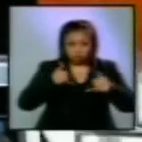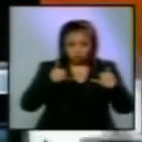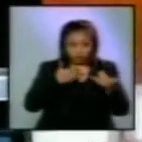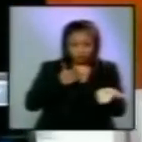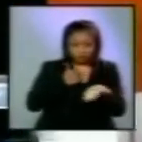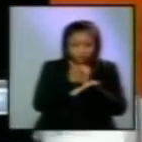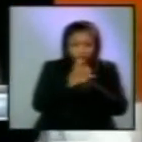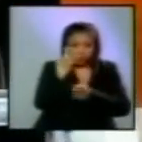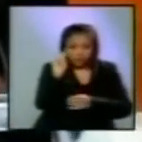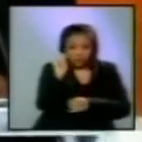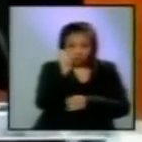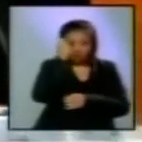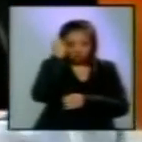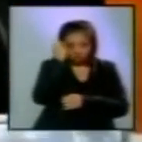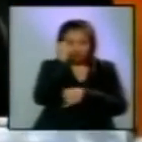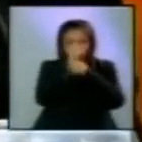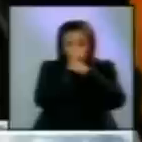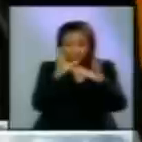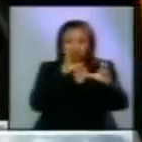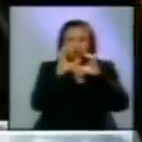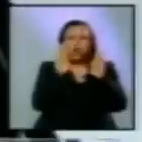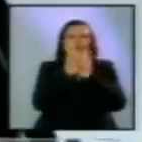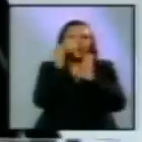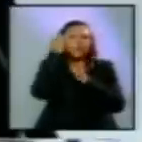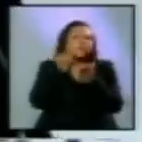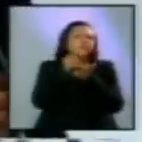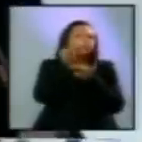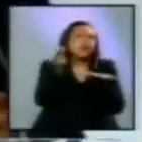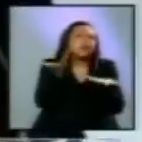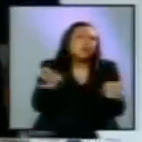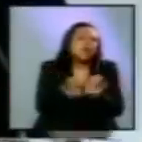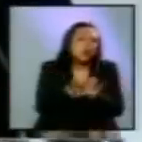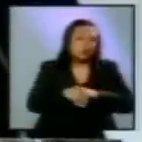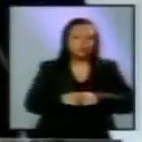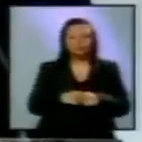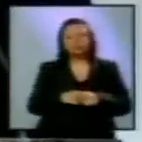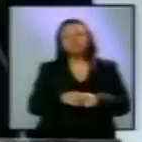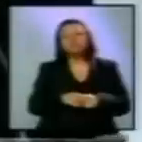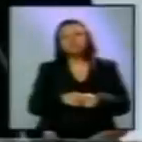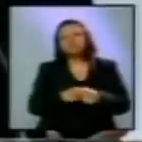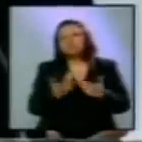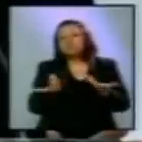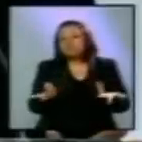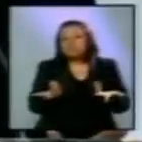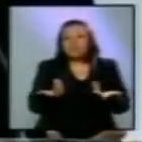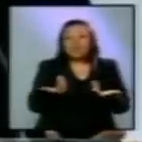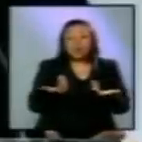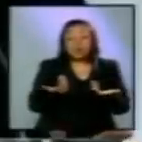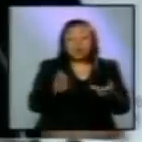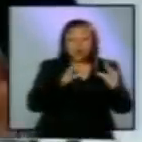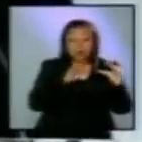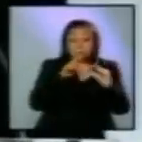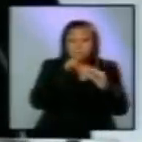a las tecnologías de información y comunicaciones? Dar todas las facilidades, mejorar la calidad de la